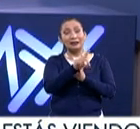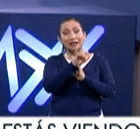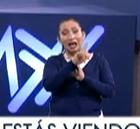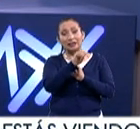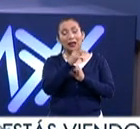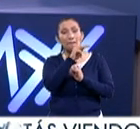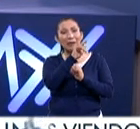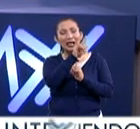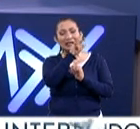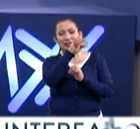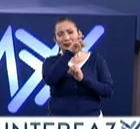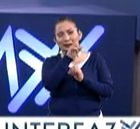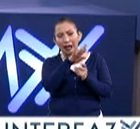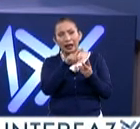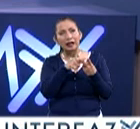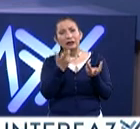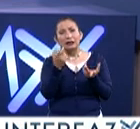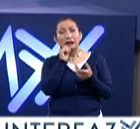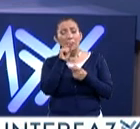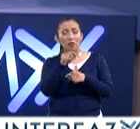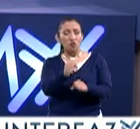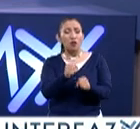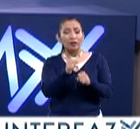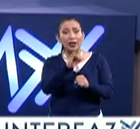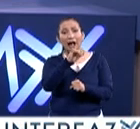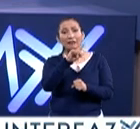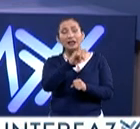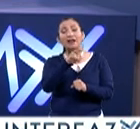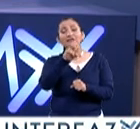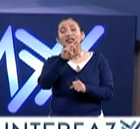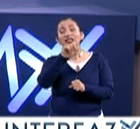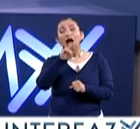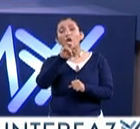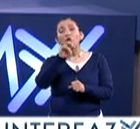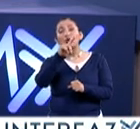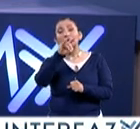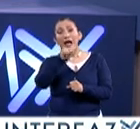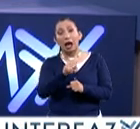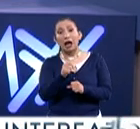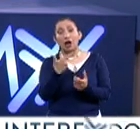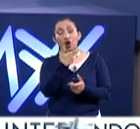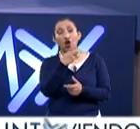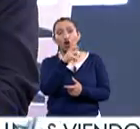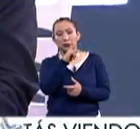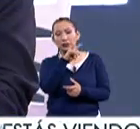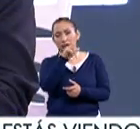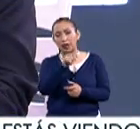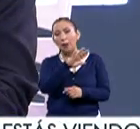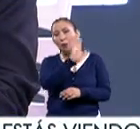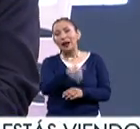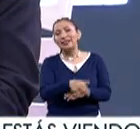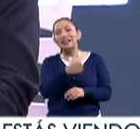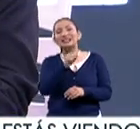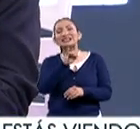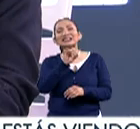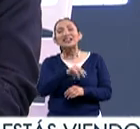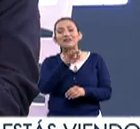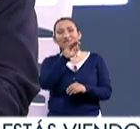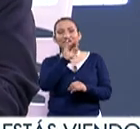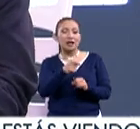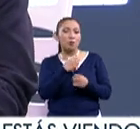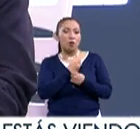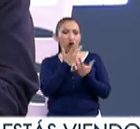en Pellicer y notoriamente en Javier Villaurrutia. Bueno, Gorostiza también con Muerte sin fin, ¿no? Que es su gran